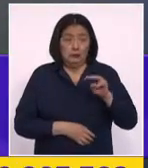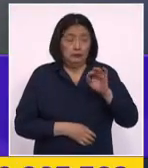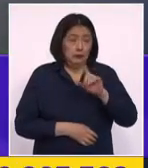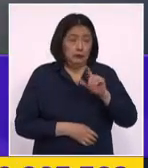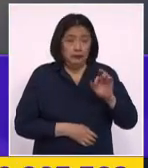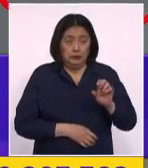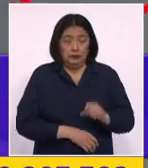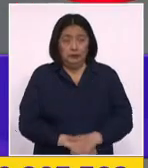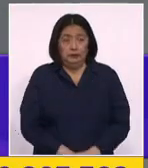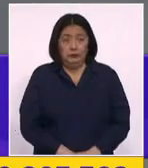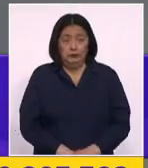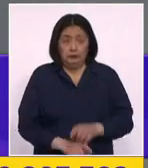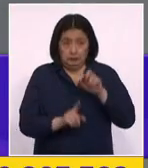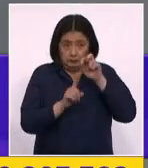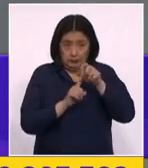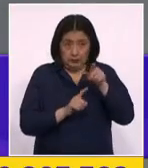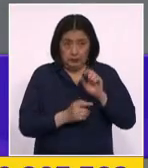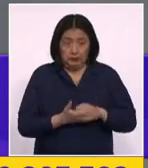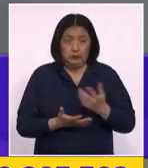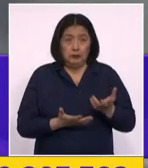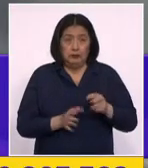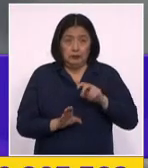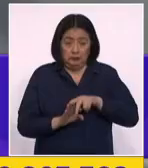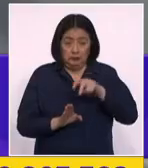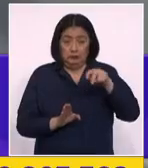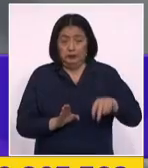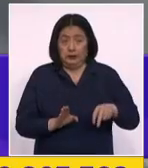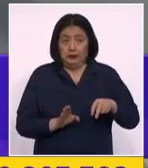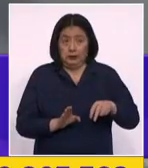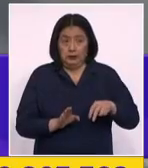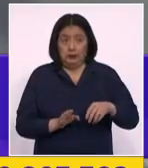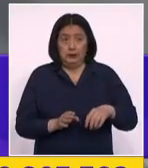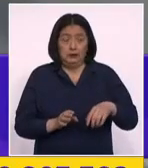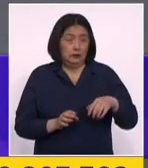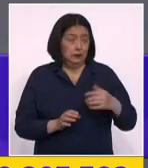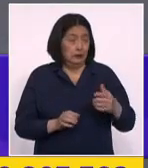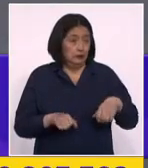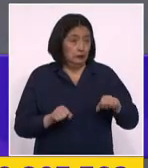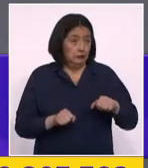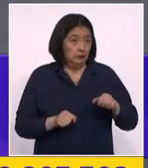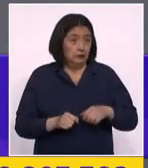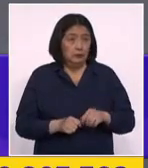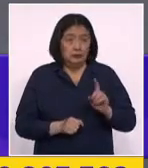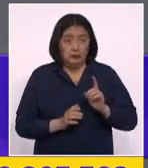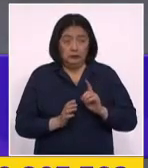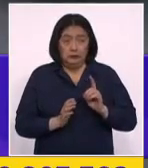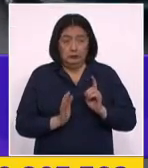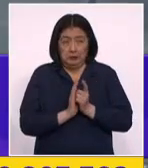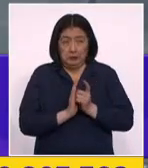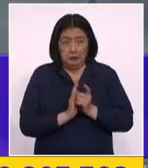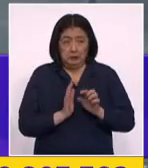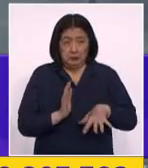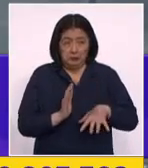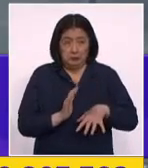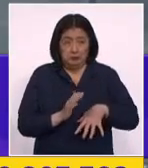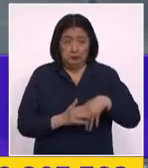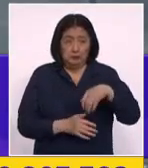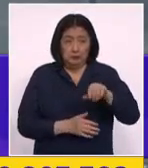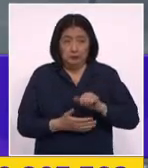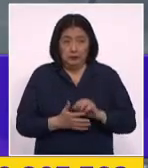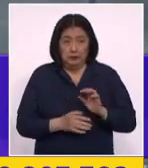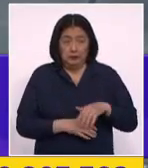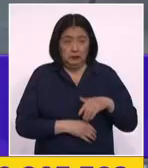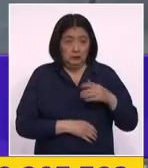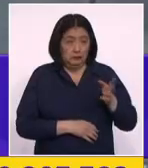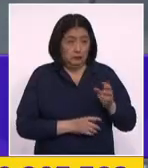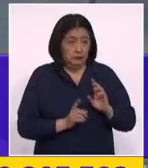Arando. Observe cómo esta sicaria baja de una moto cerca a la estación. Permanece más de un minuto en los exteriores e ingresa. A los segundos de disparar a